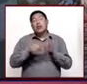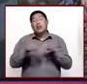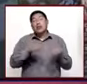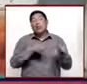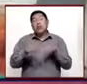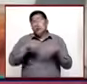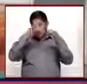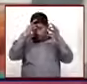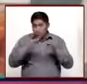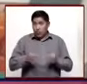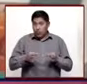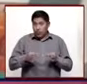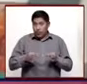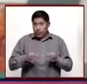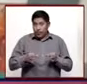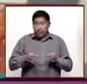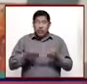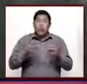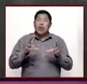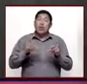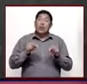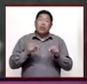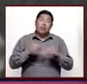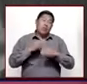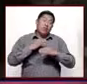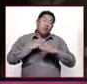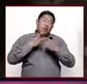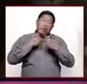esta decisión de dejar la impresión.